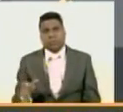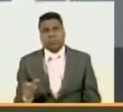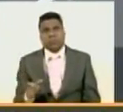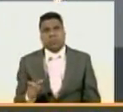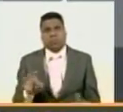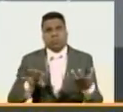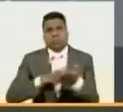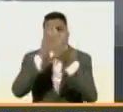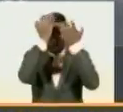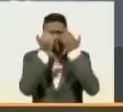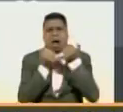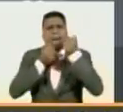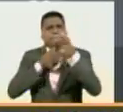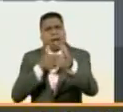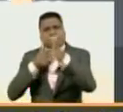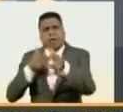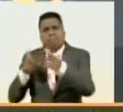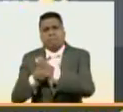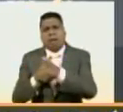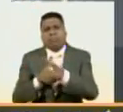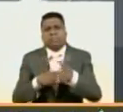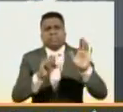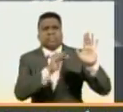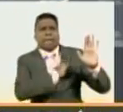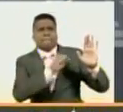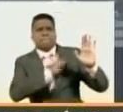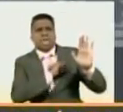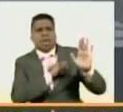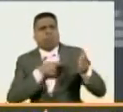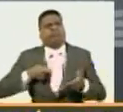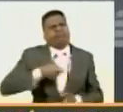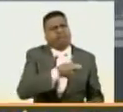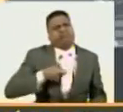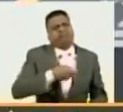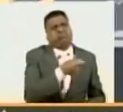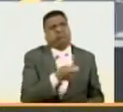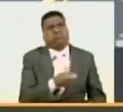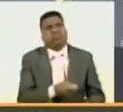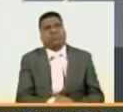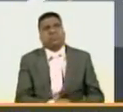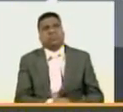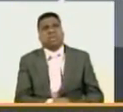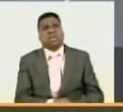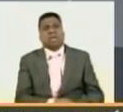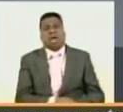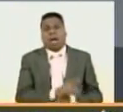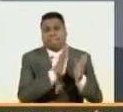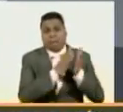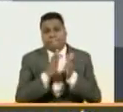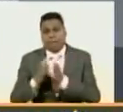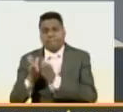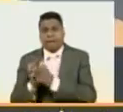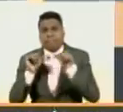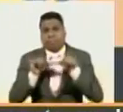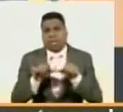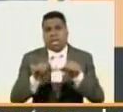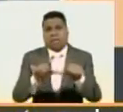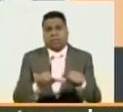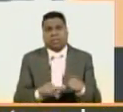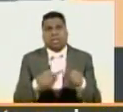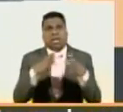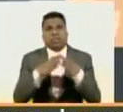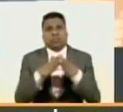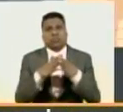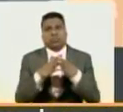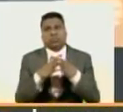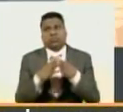estos encapuchados sembradores de terror hayan tenido la logística necesaria para permanecer en estas